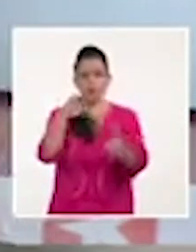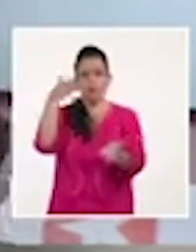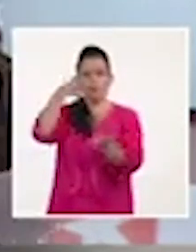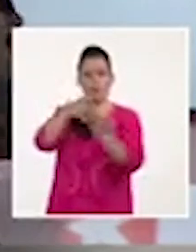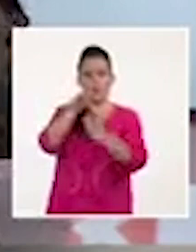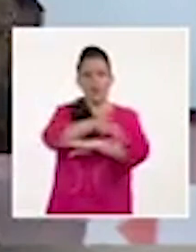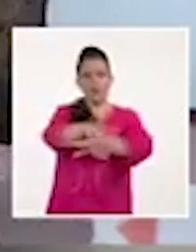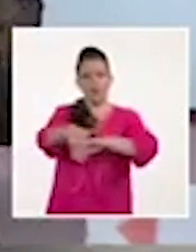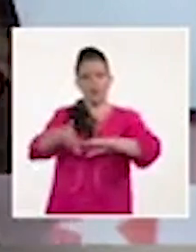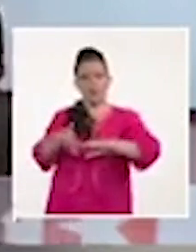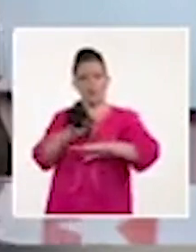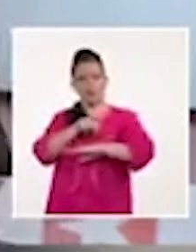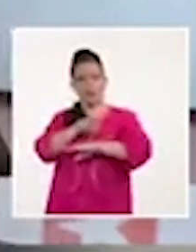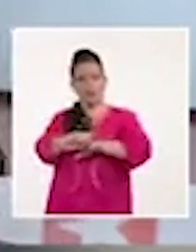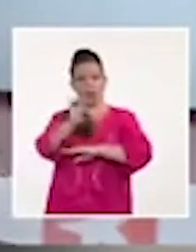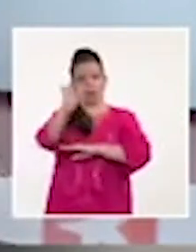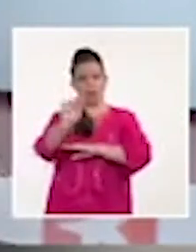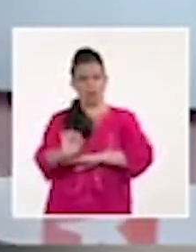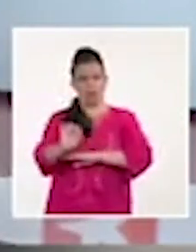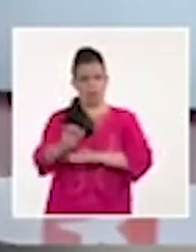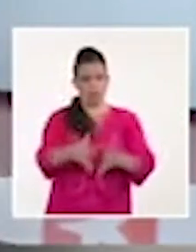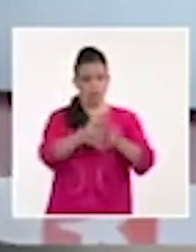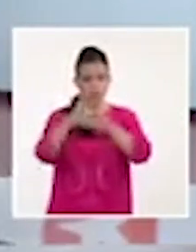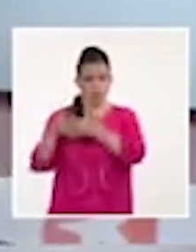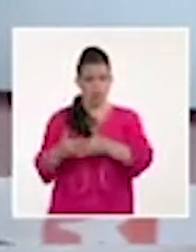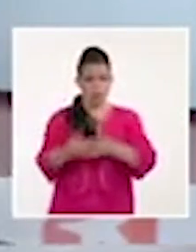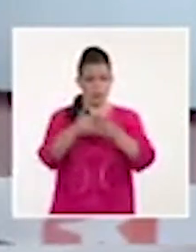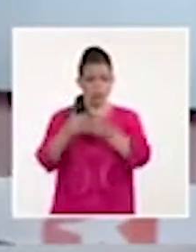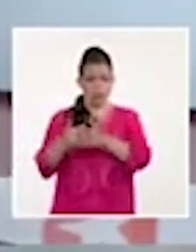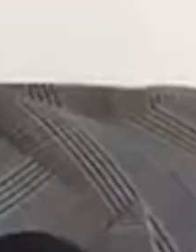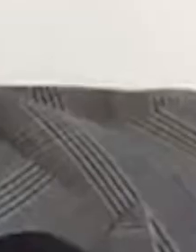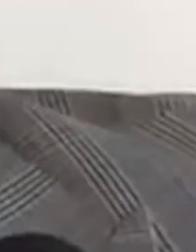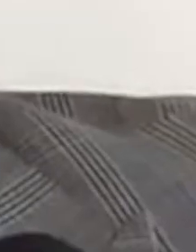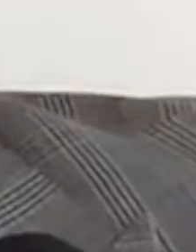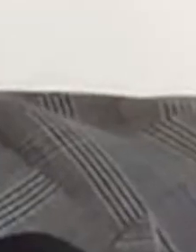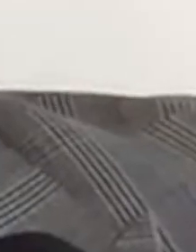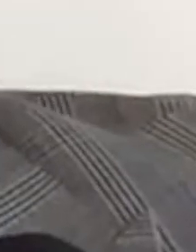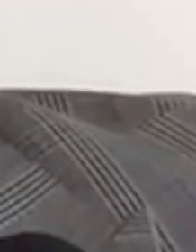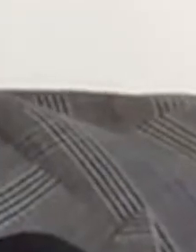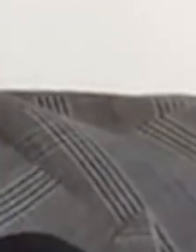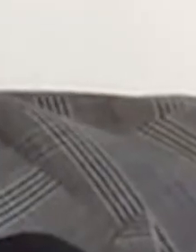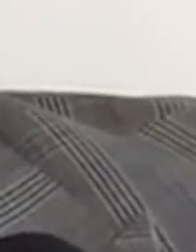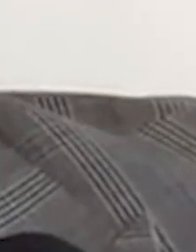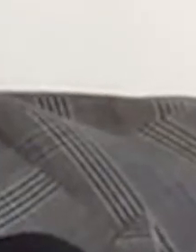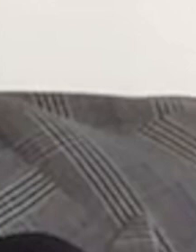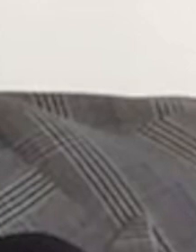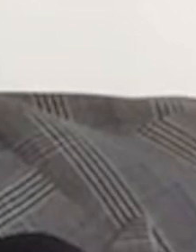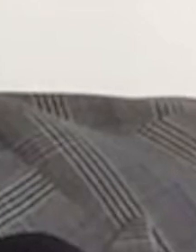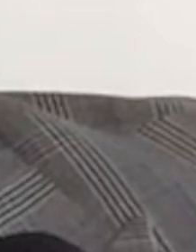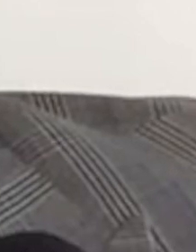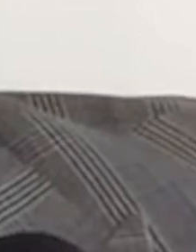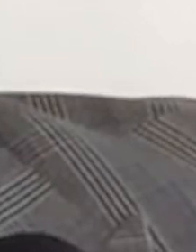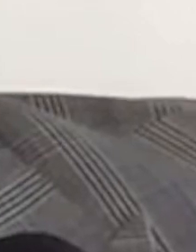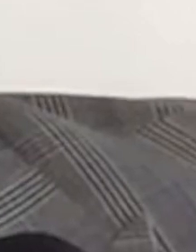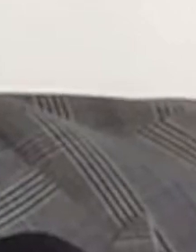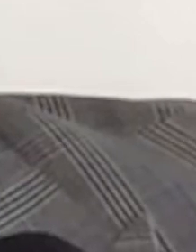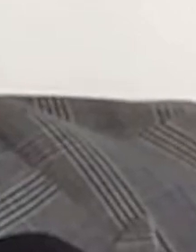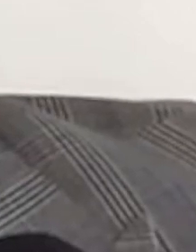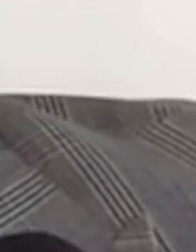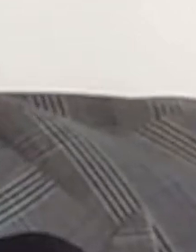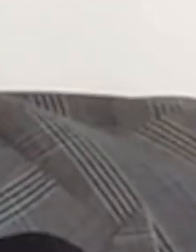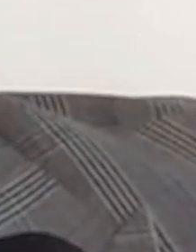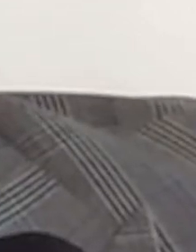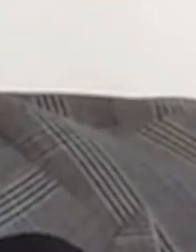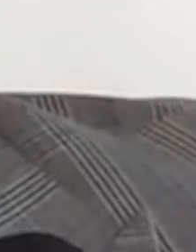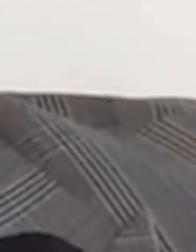manipulación y un gran negocio alrededor de todo y esto y esto da rabia porque además